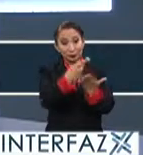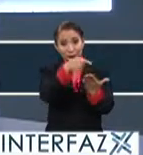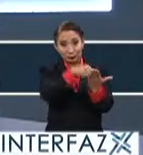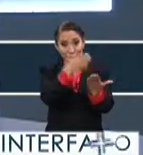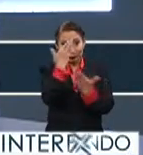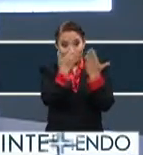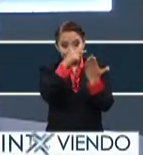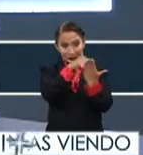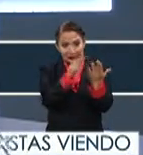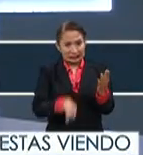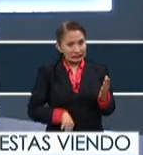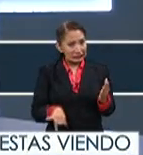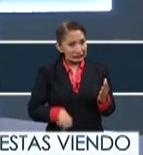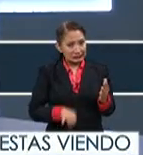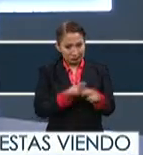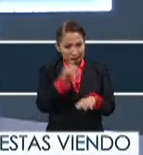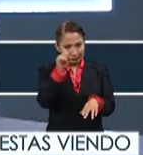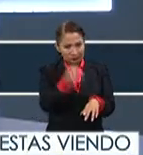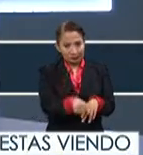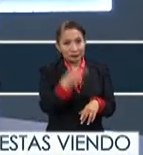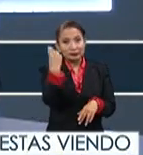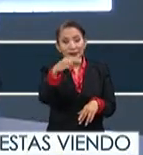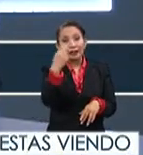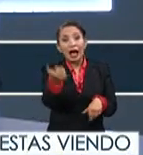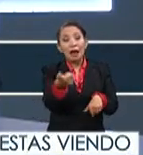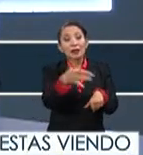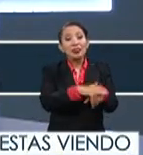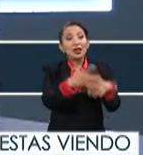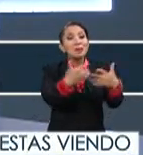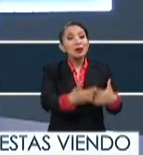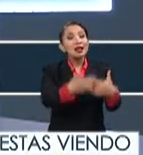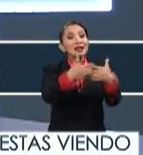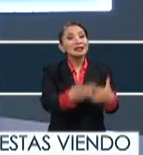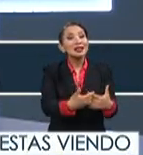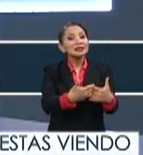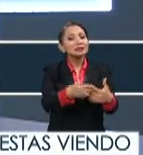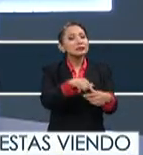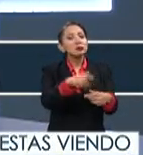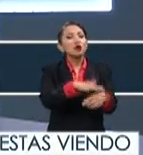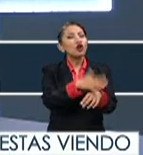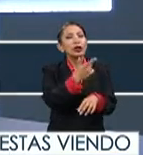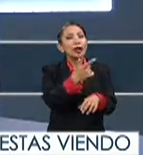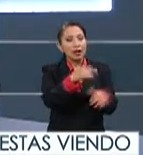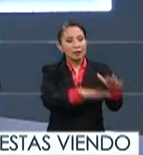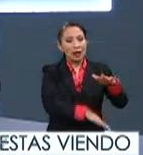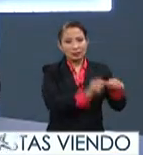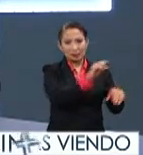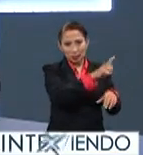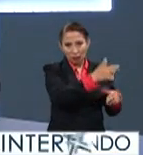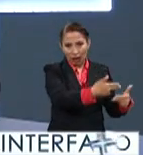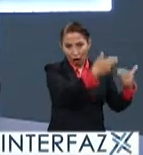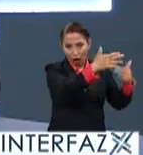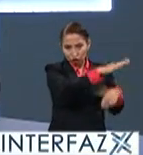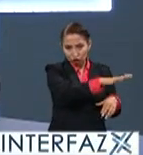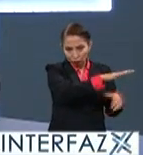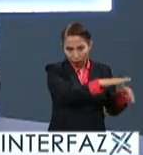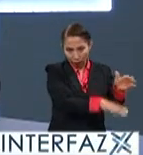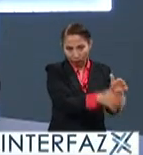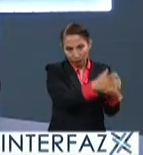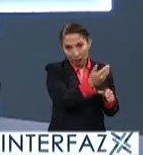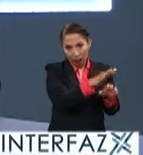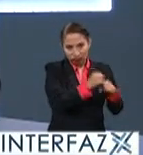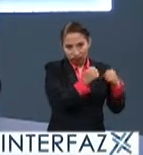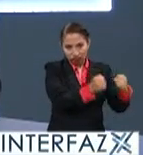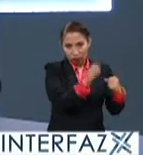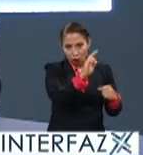es un plan muy interesante porque justamente se llama Administración de Empresas porque parte con las bases del área de negocios, que es una de las áreas